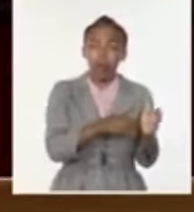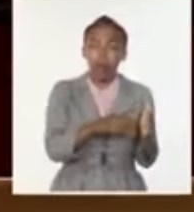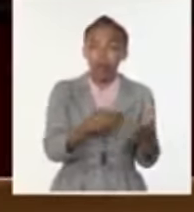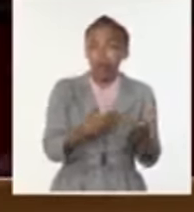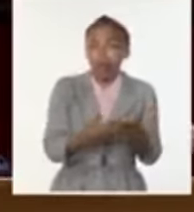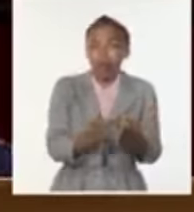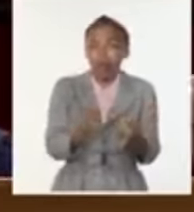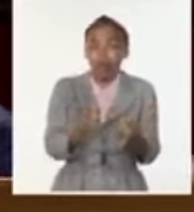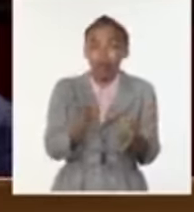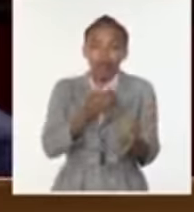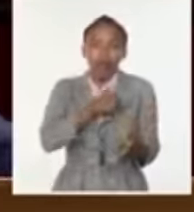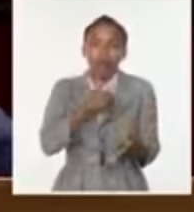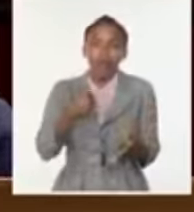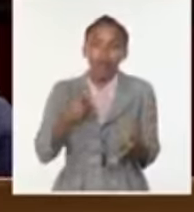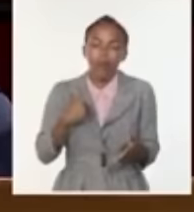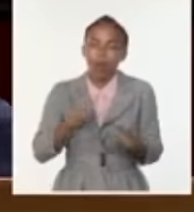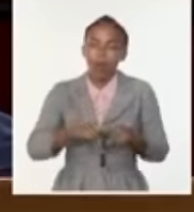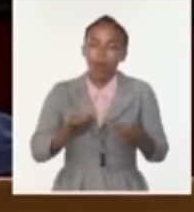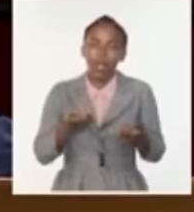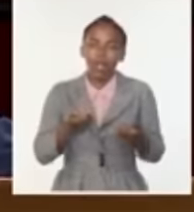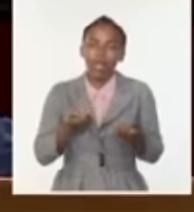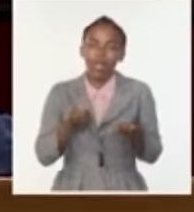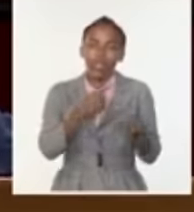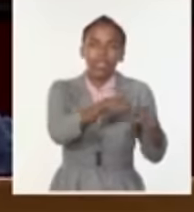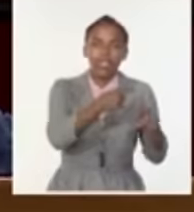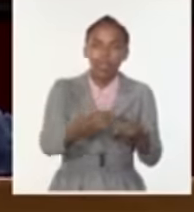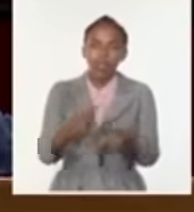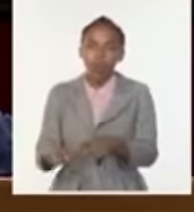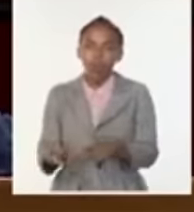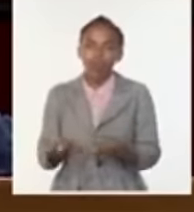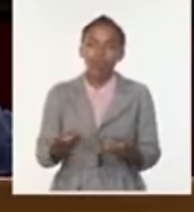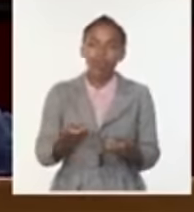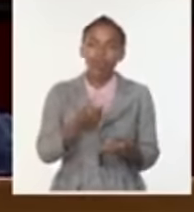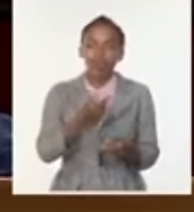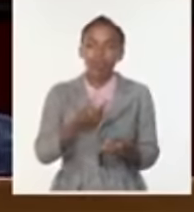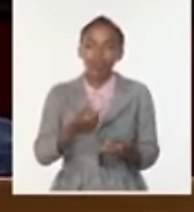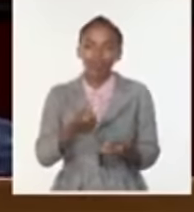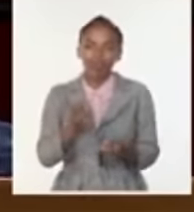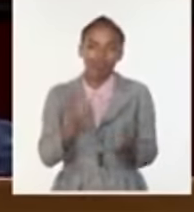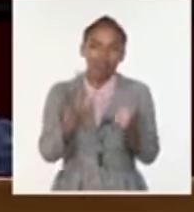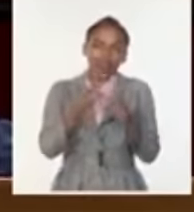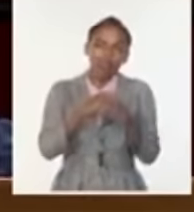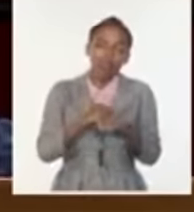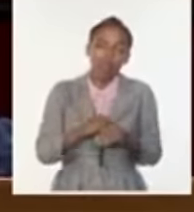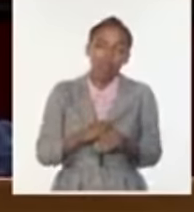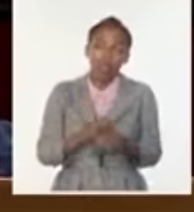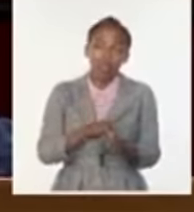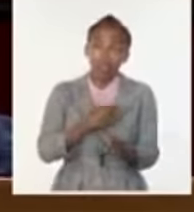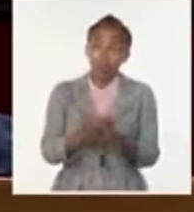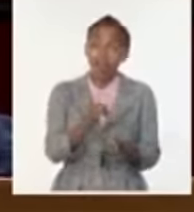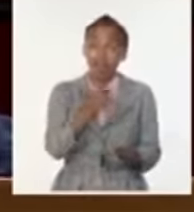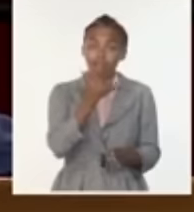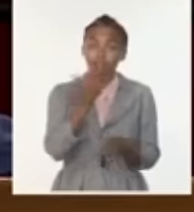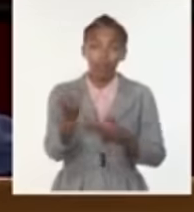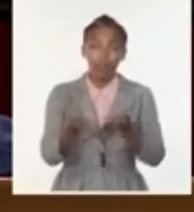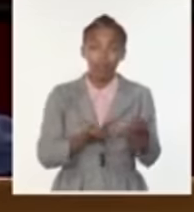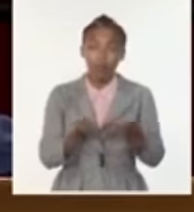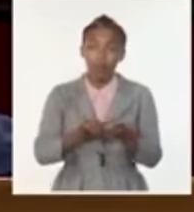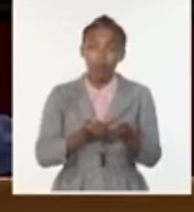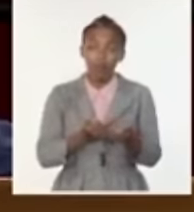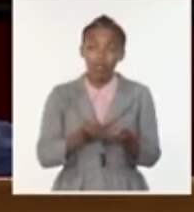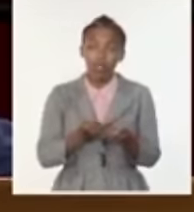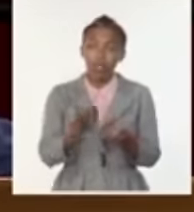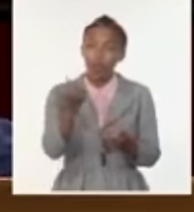tengo recursos para comprar una goma, una batería, y al final privatizamos el transporte y al final se incrementan todos los